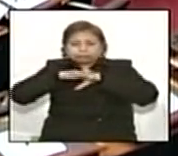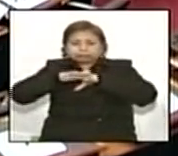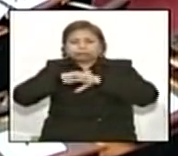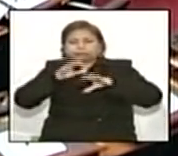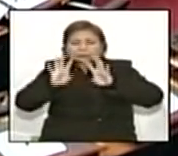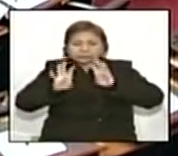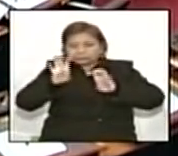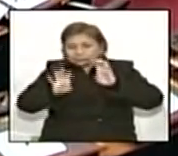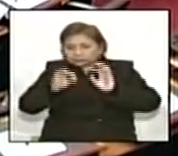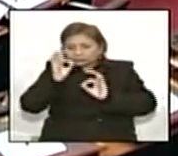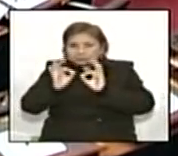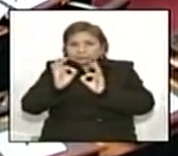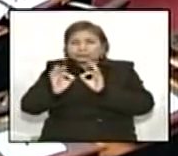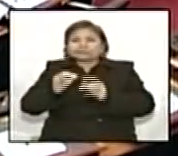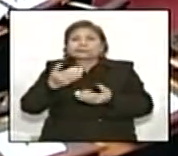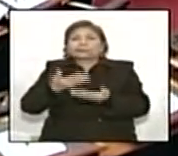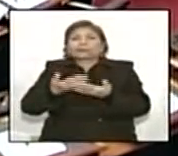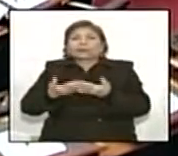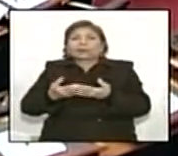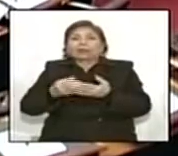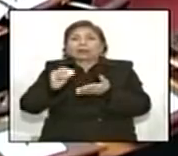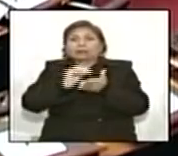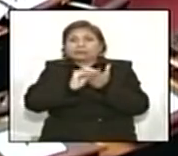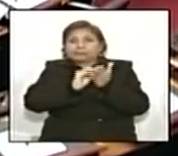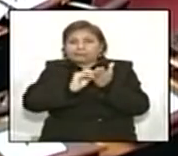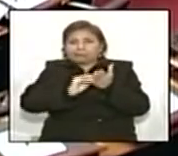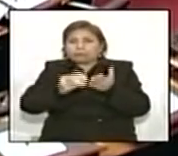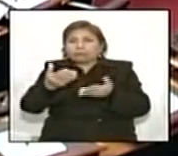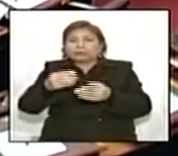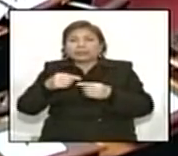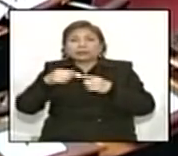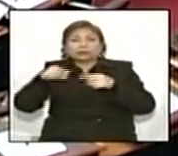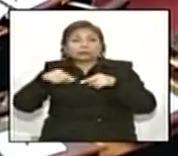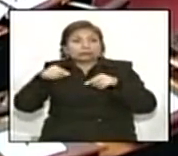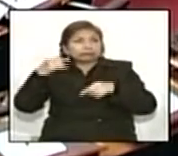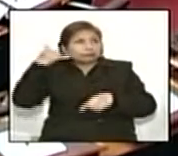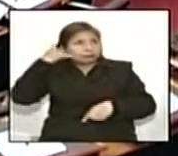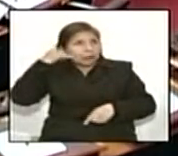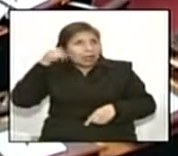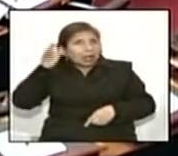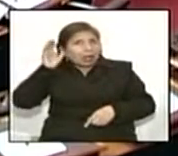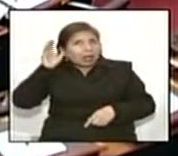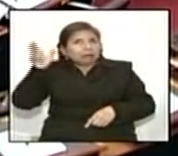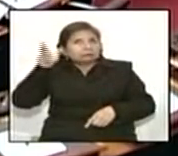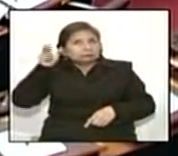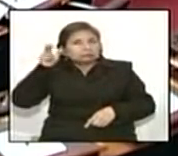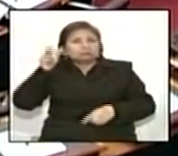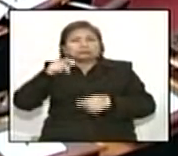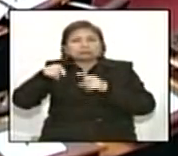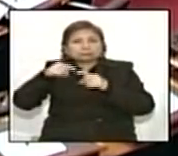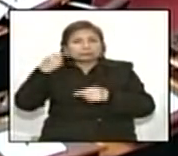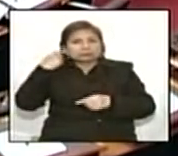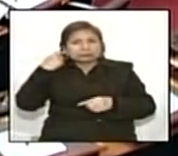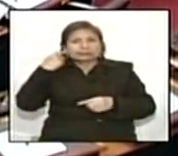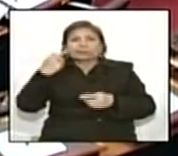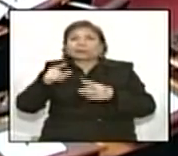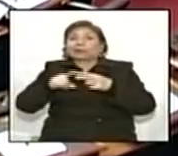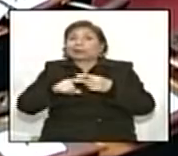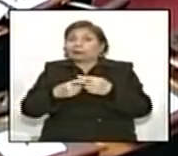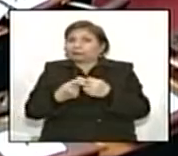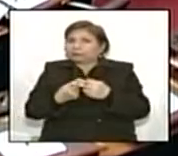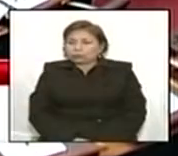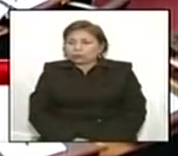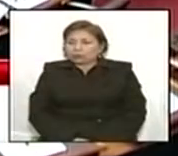pandemia. Viajes, mítines, o sea, todo eso va a ser básicamente imposible. La pregunta es, y